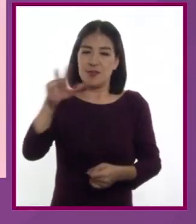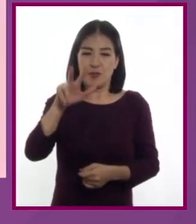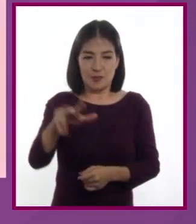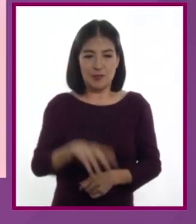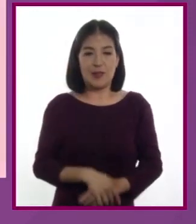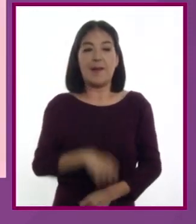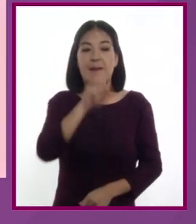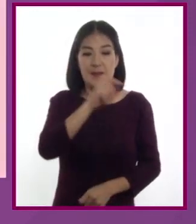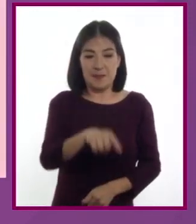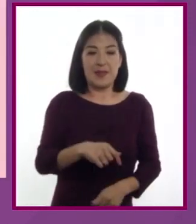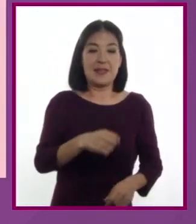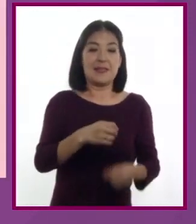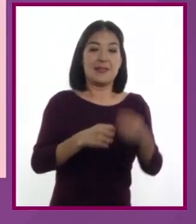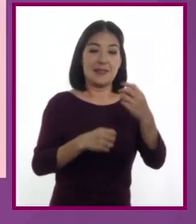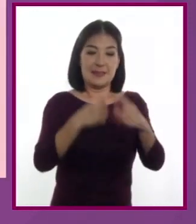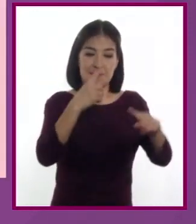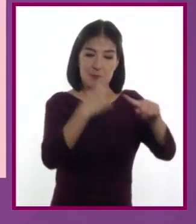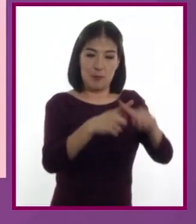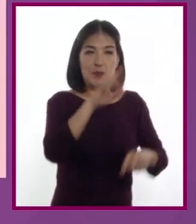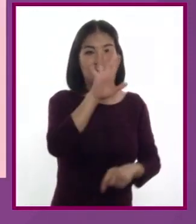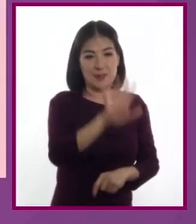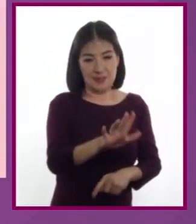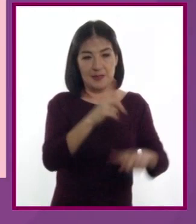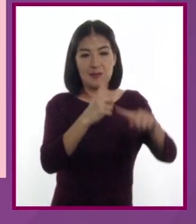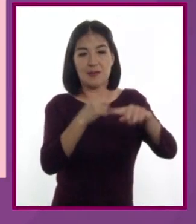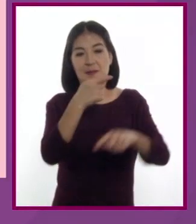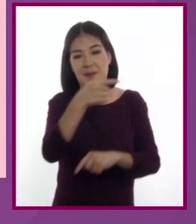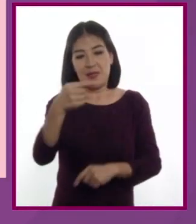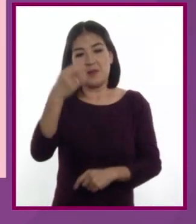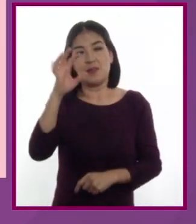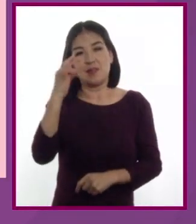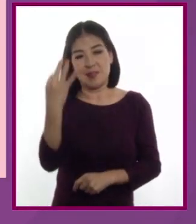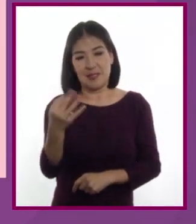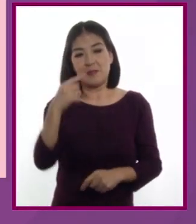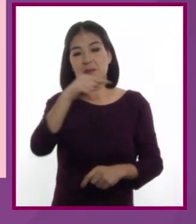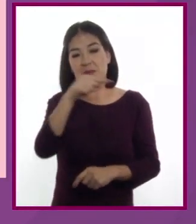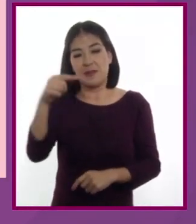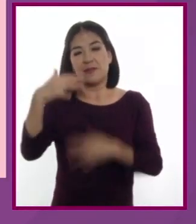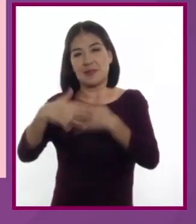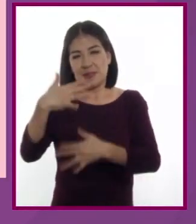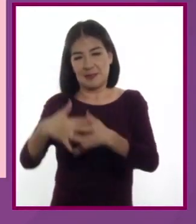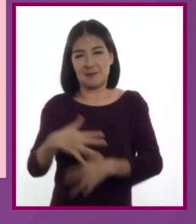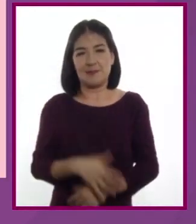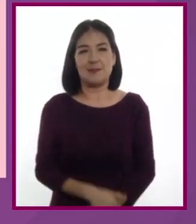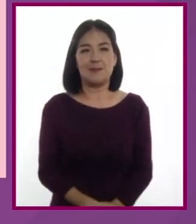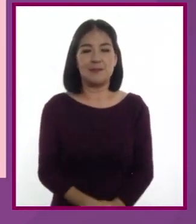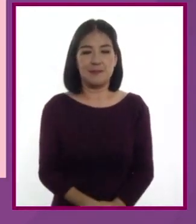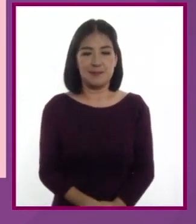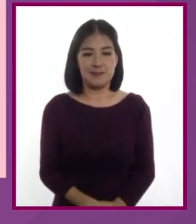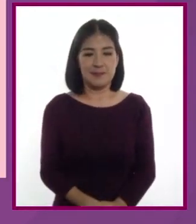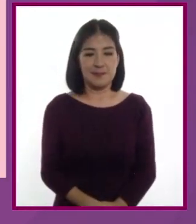es 5 positivo por 3 negativo igual a 15 negativo.